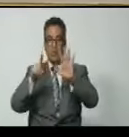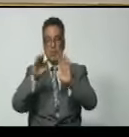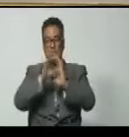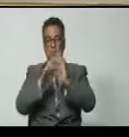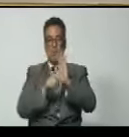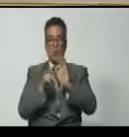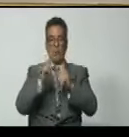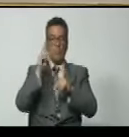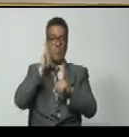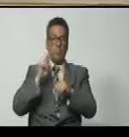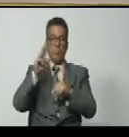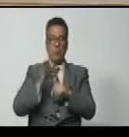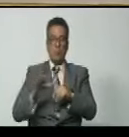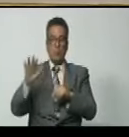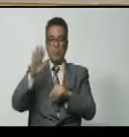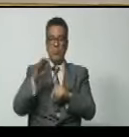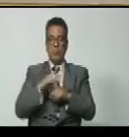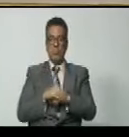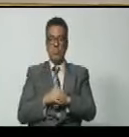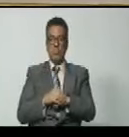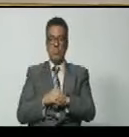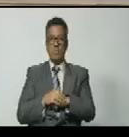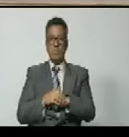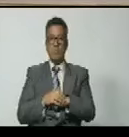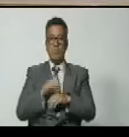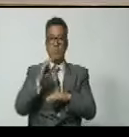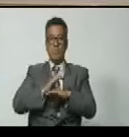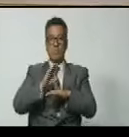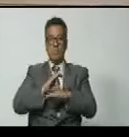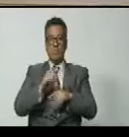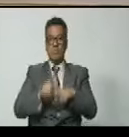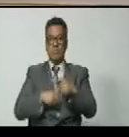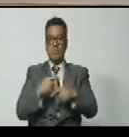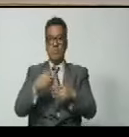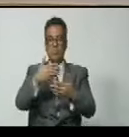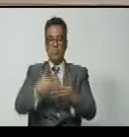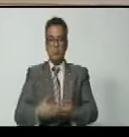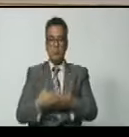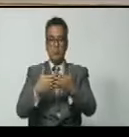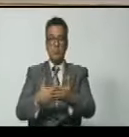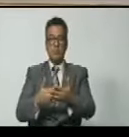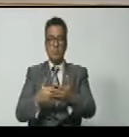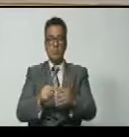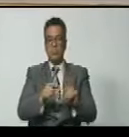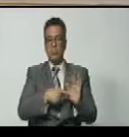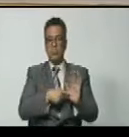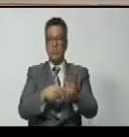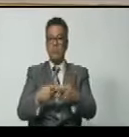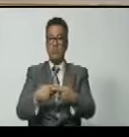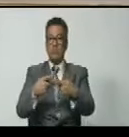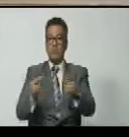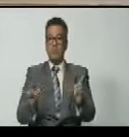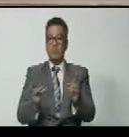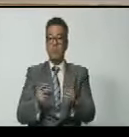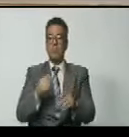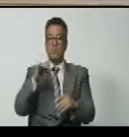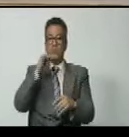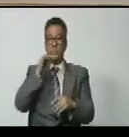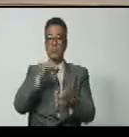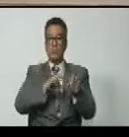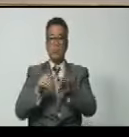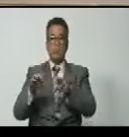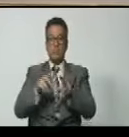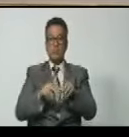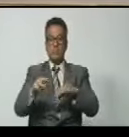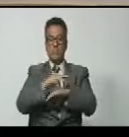la Constitución de la República Bolivariana de Venezuela. Se remite a la Gaceta Oficial a los fines de su publicación y se notifica por